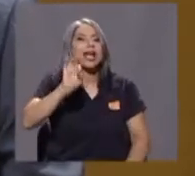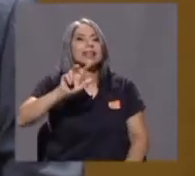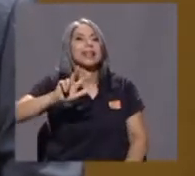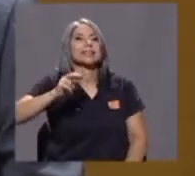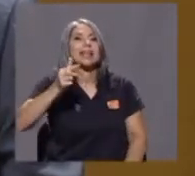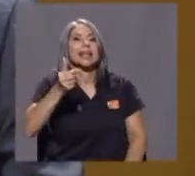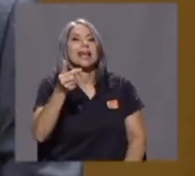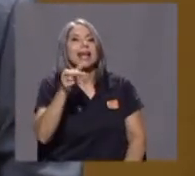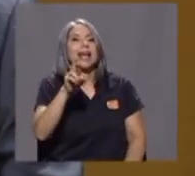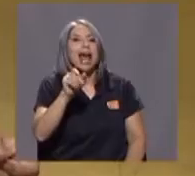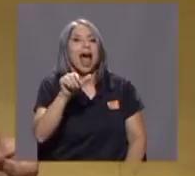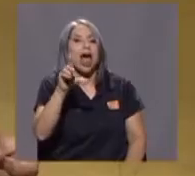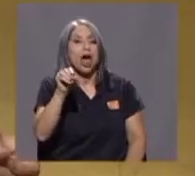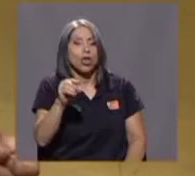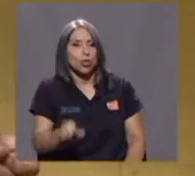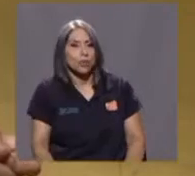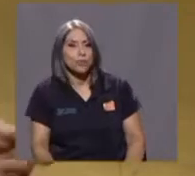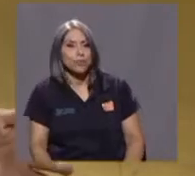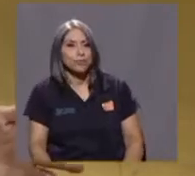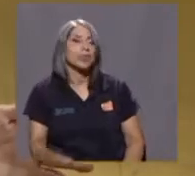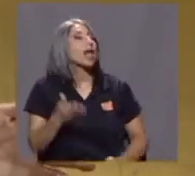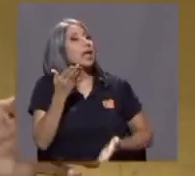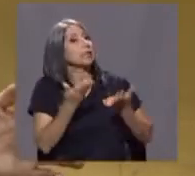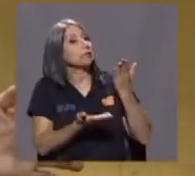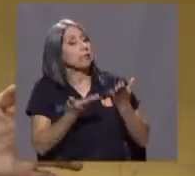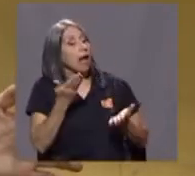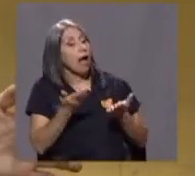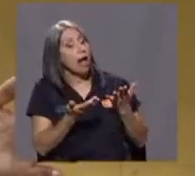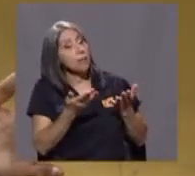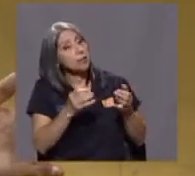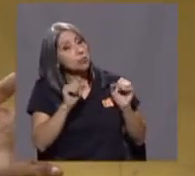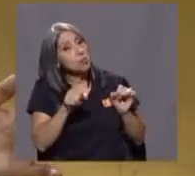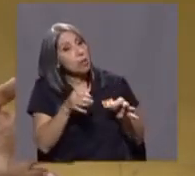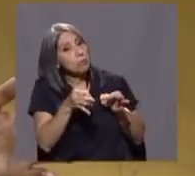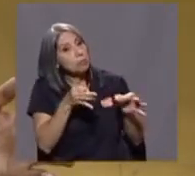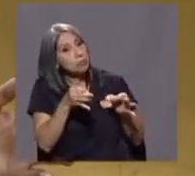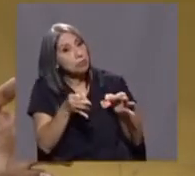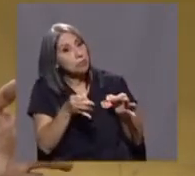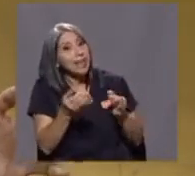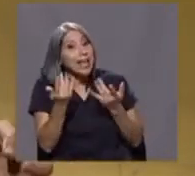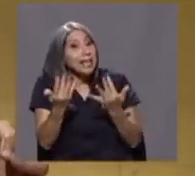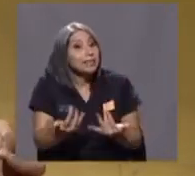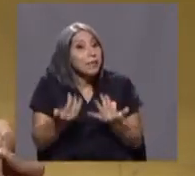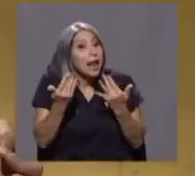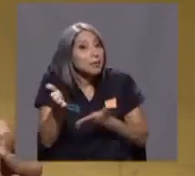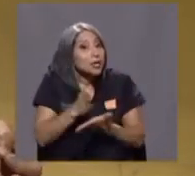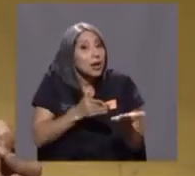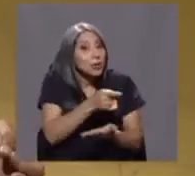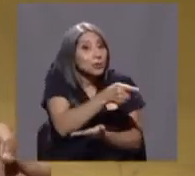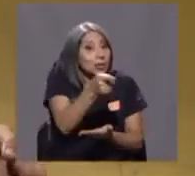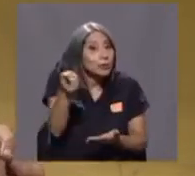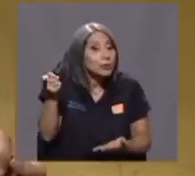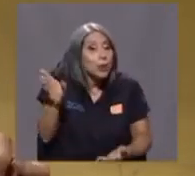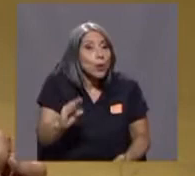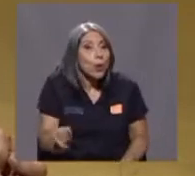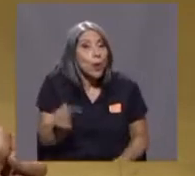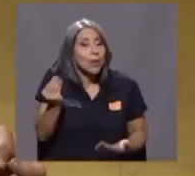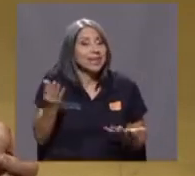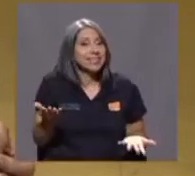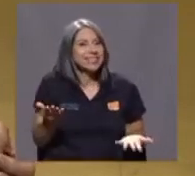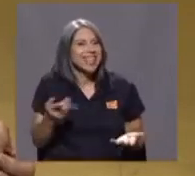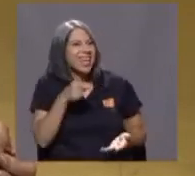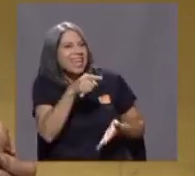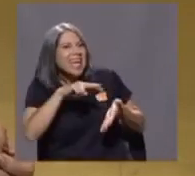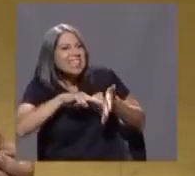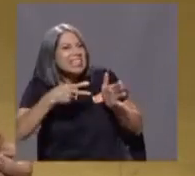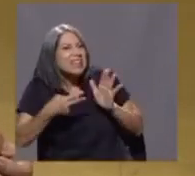son aspectos... Por cierto, tal vez no es malo, porque esperamos que algunos de nuestros televidentes sean muy jóvenes. ¿Qué es